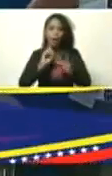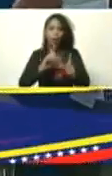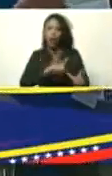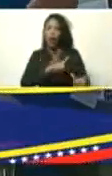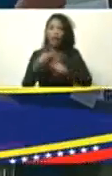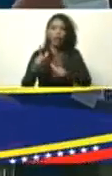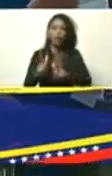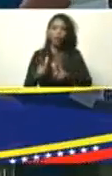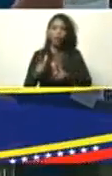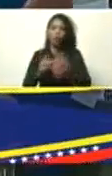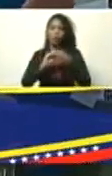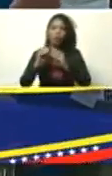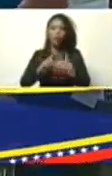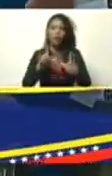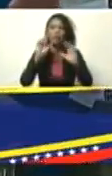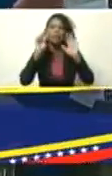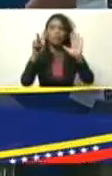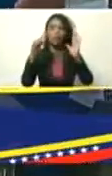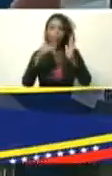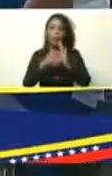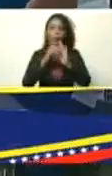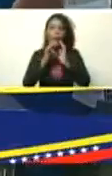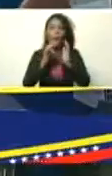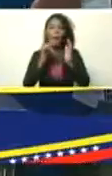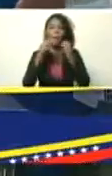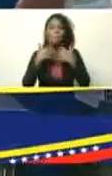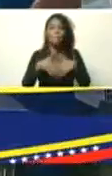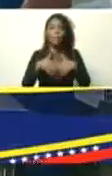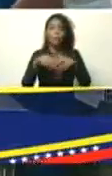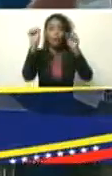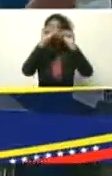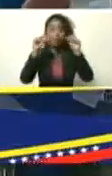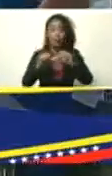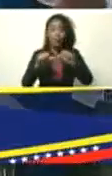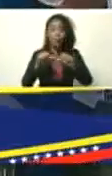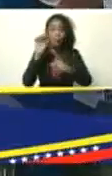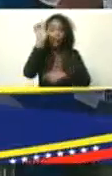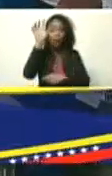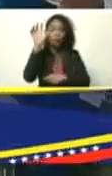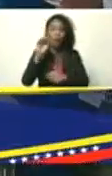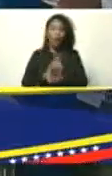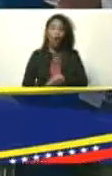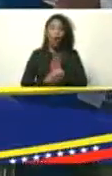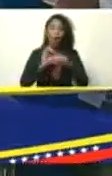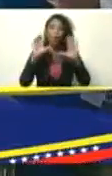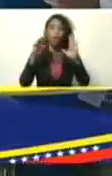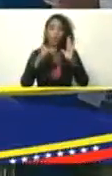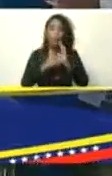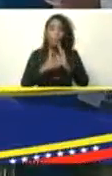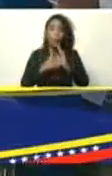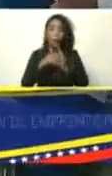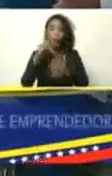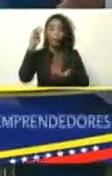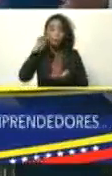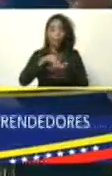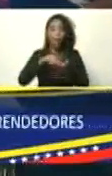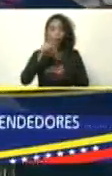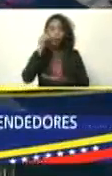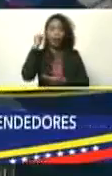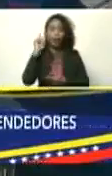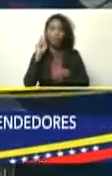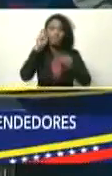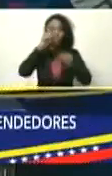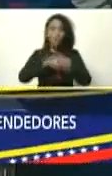se han constituido 7.000 empresas. En el sistema patria, en el marco del Congreso de la Patria, 80.000 mirandinos y mirandinas, presidente, se